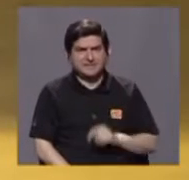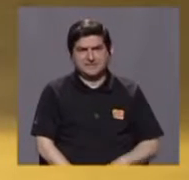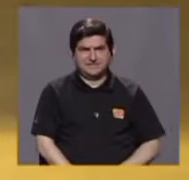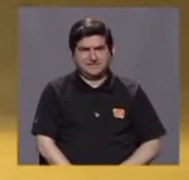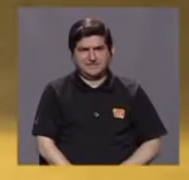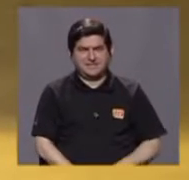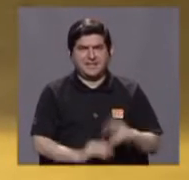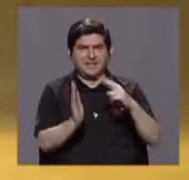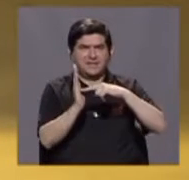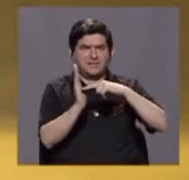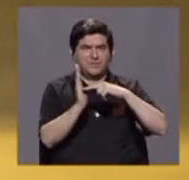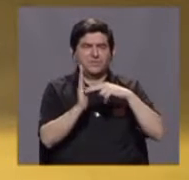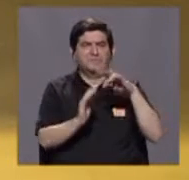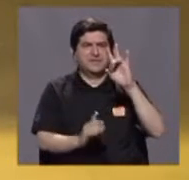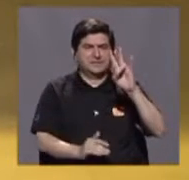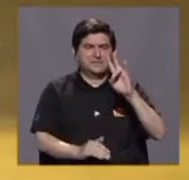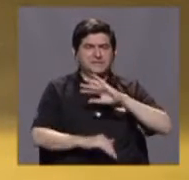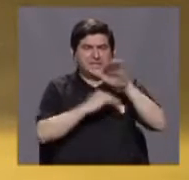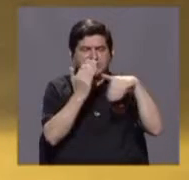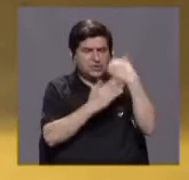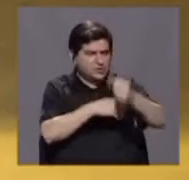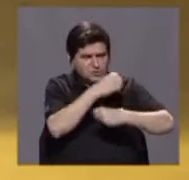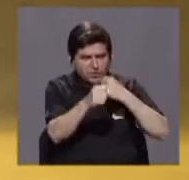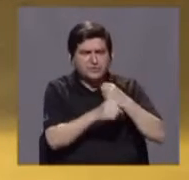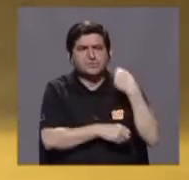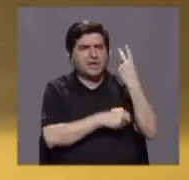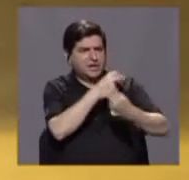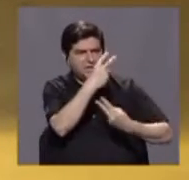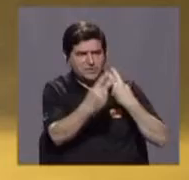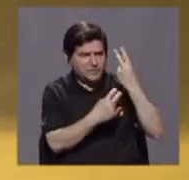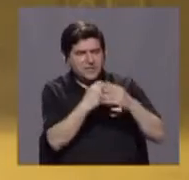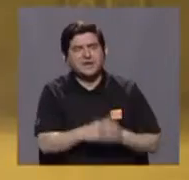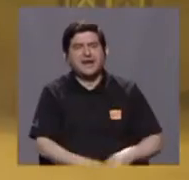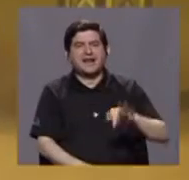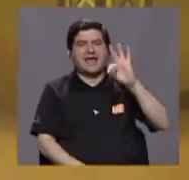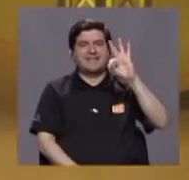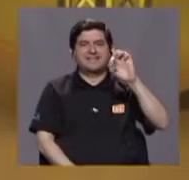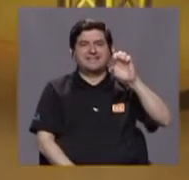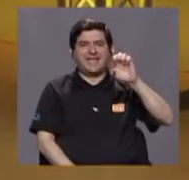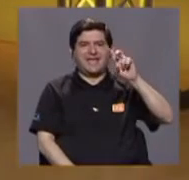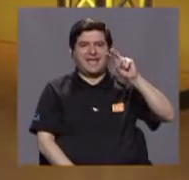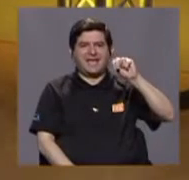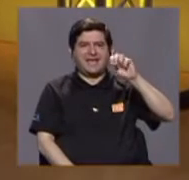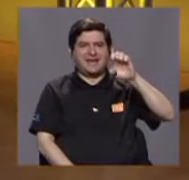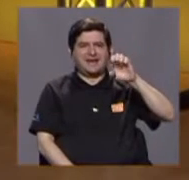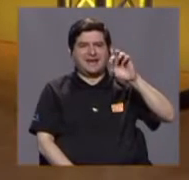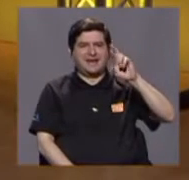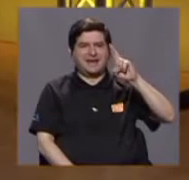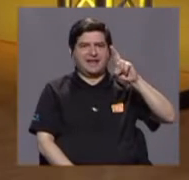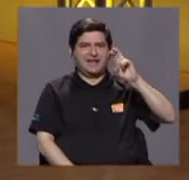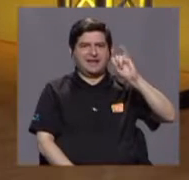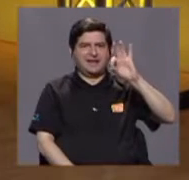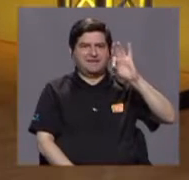desde 2007 visitaba todos los años Tenerife, y que esperaba que este año